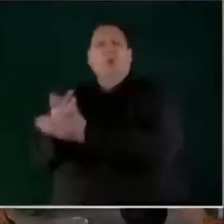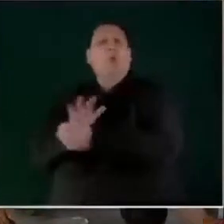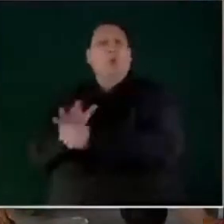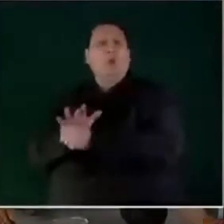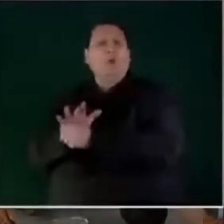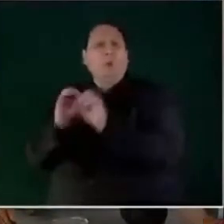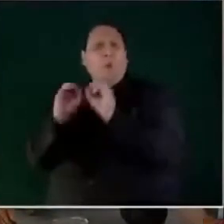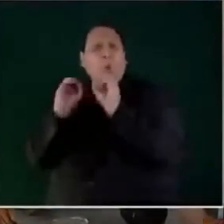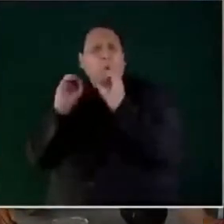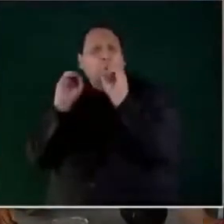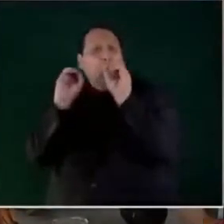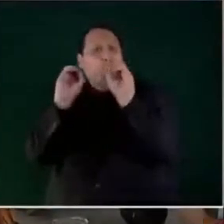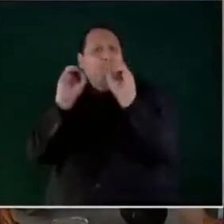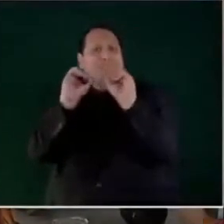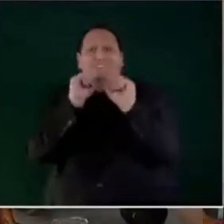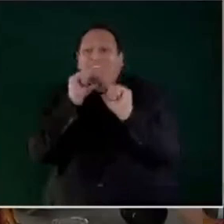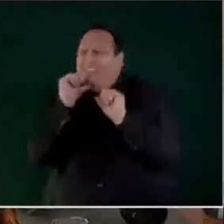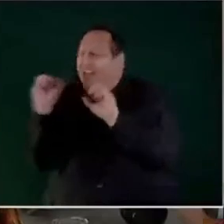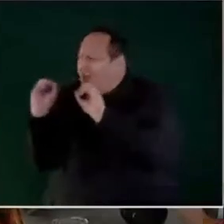Ninguna,